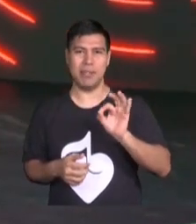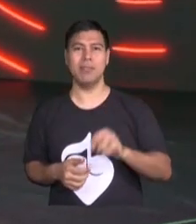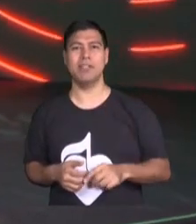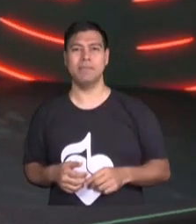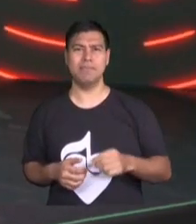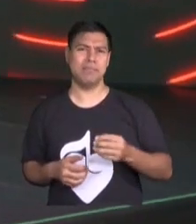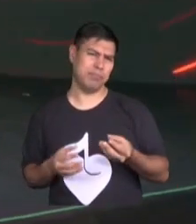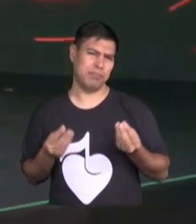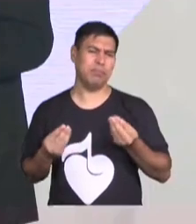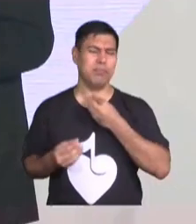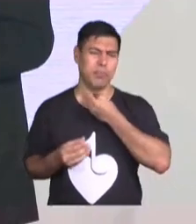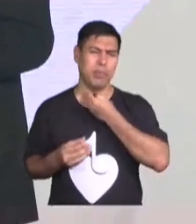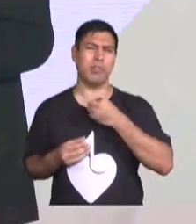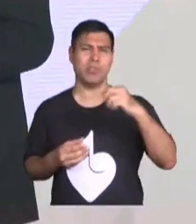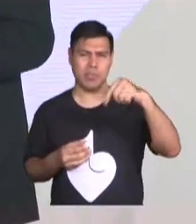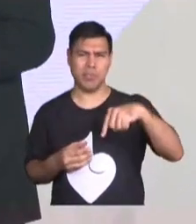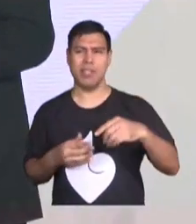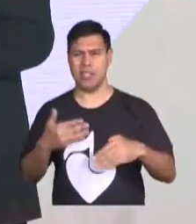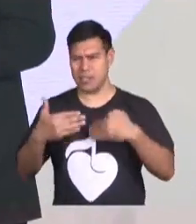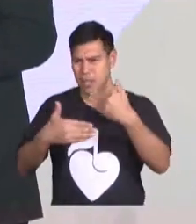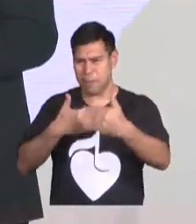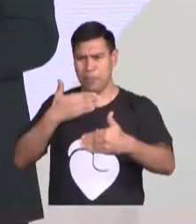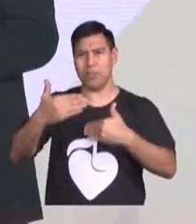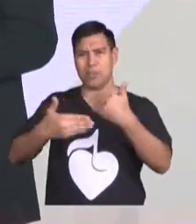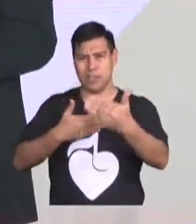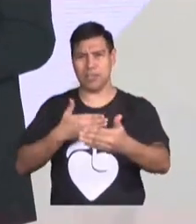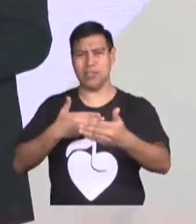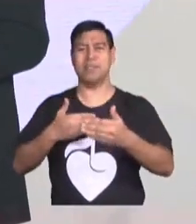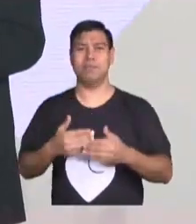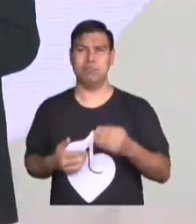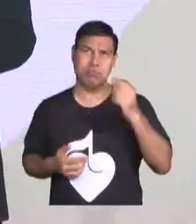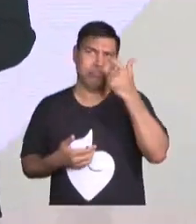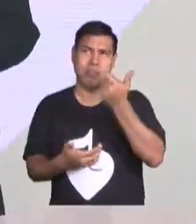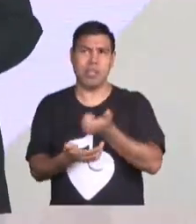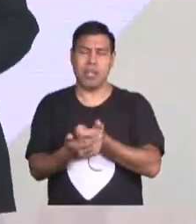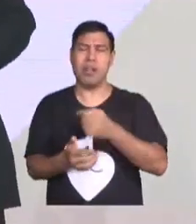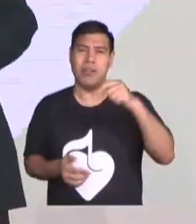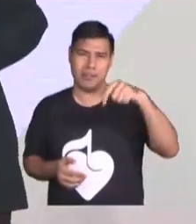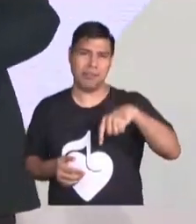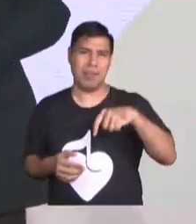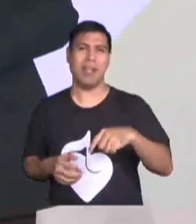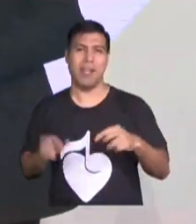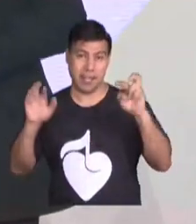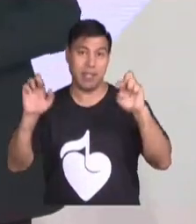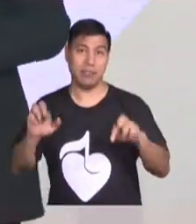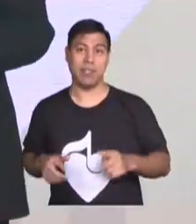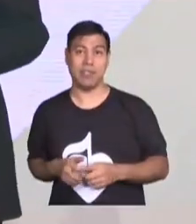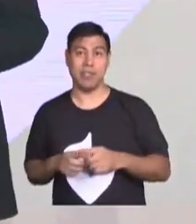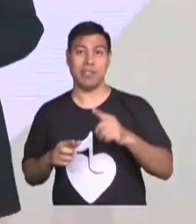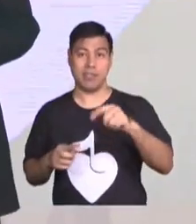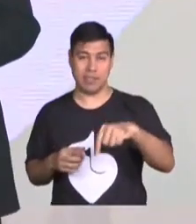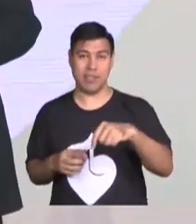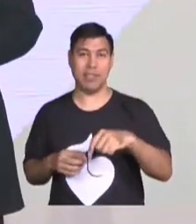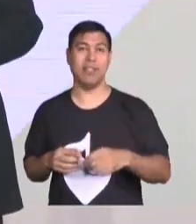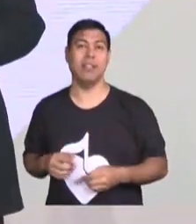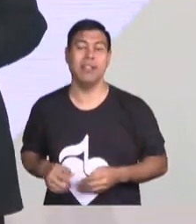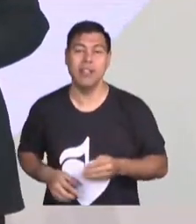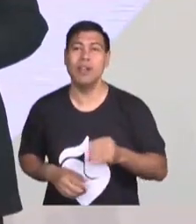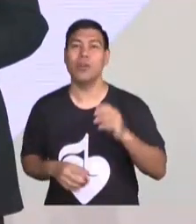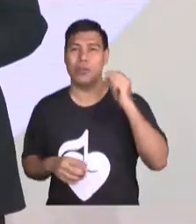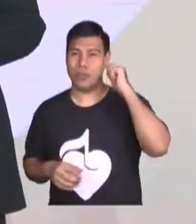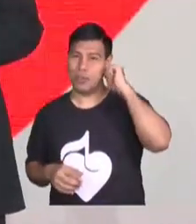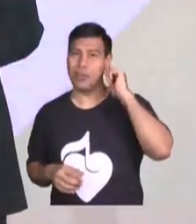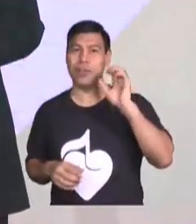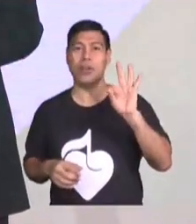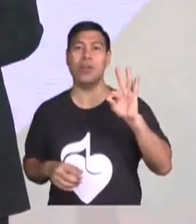Ha sido un gusto ser parte de este proceso. Creo que la población en general no sabe, pero las gobernaciones